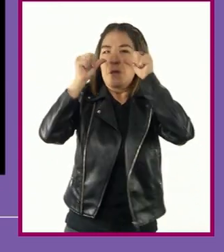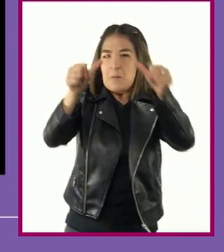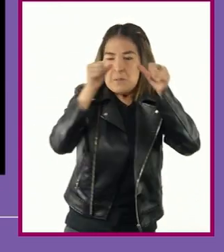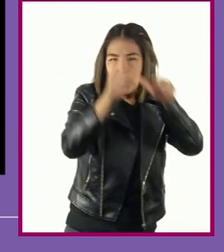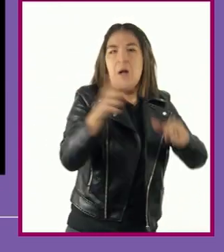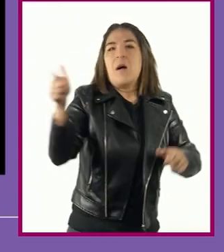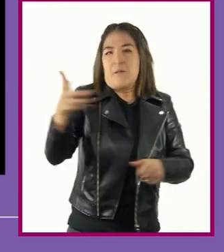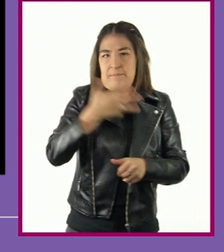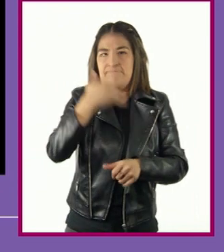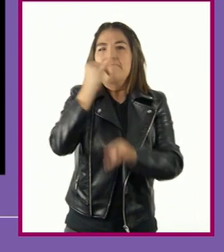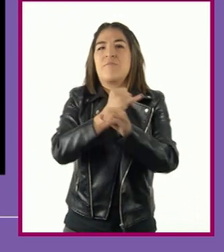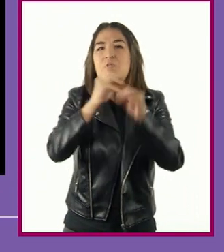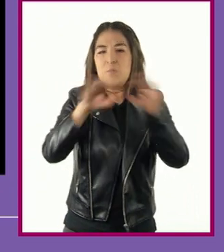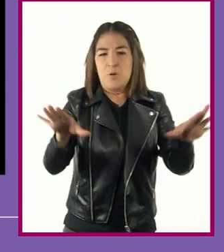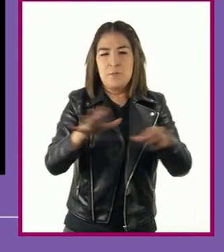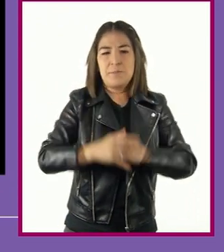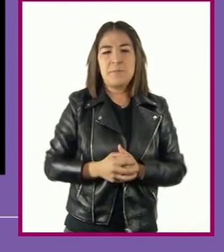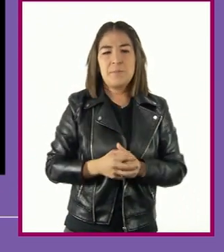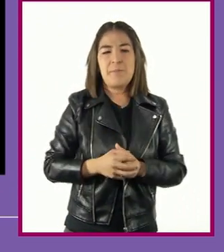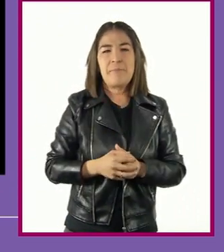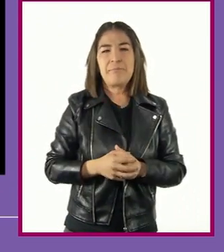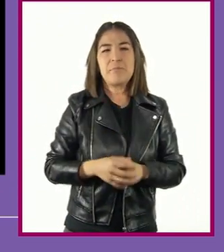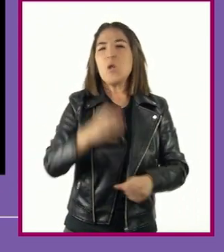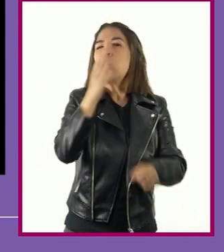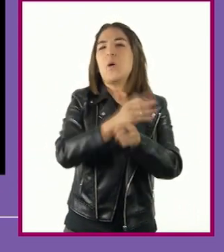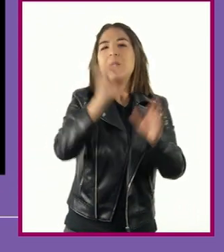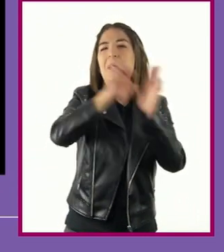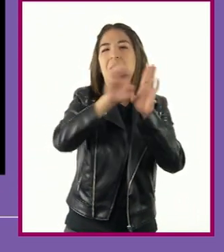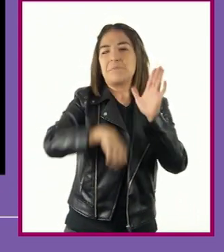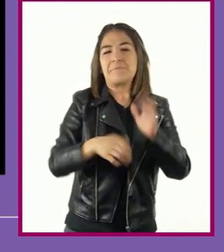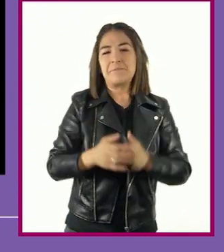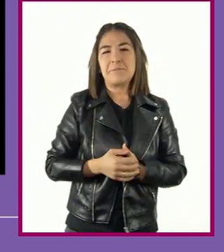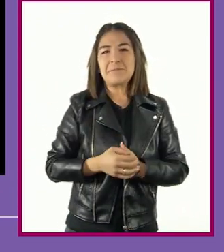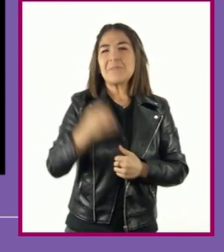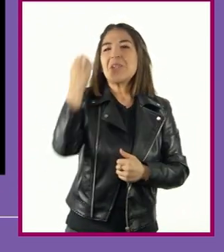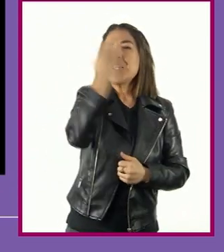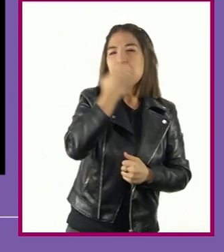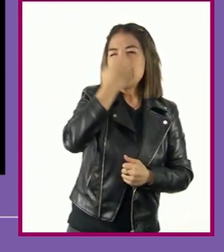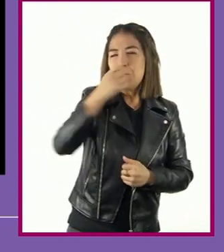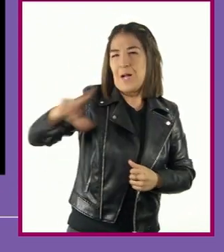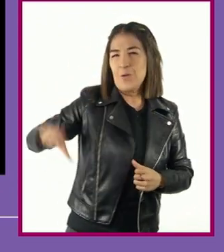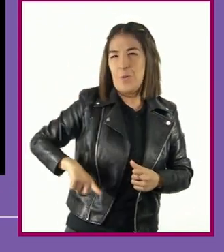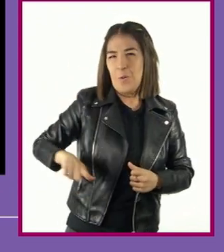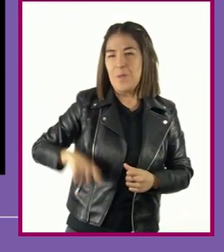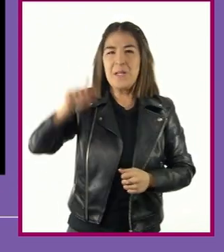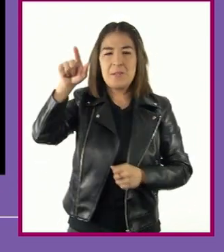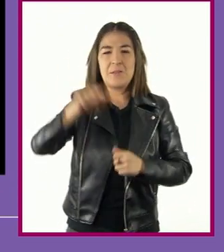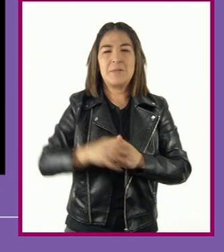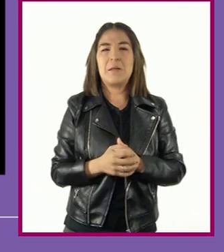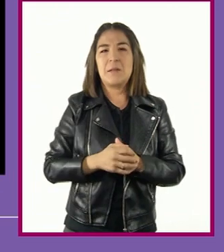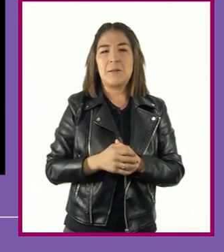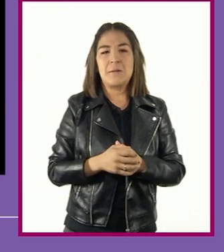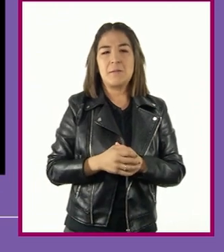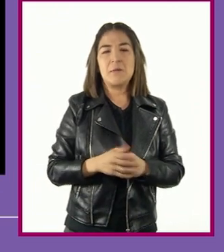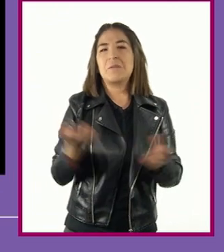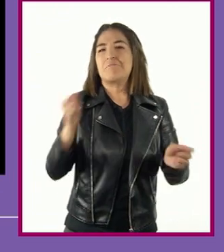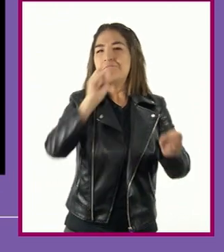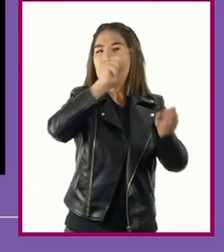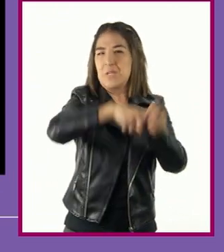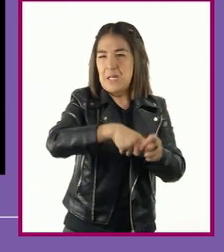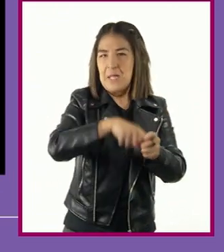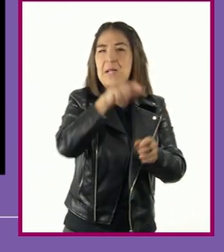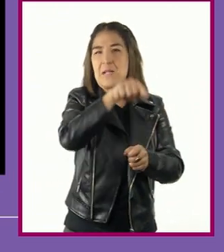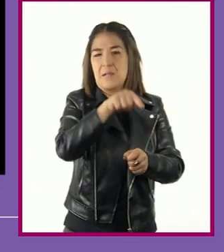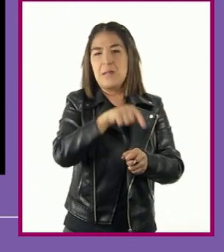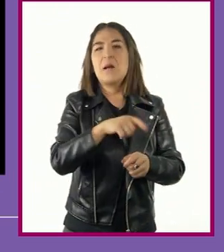atienden. Pongamos por caso una escuela pública en una institución de gobierno